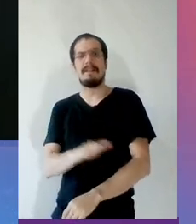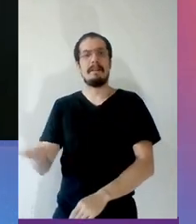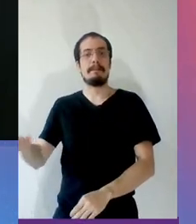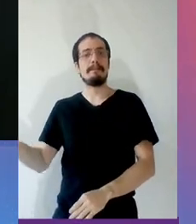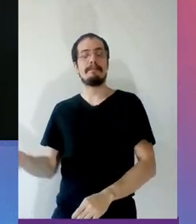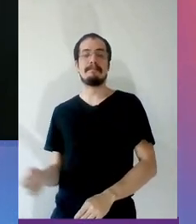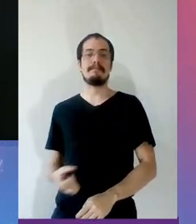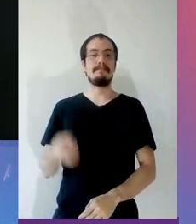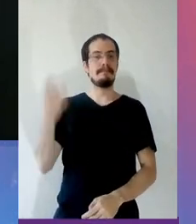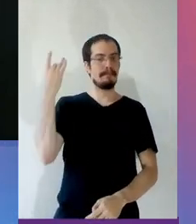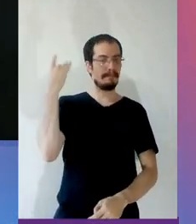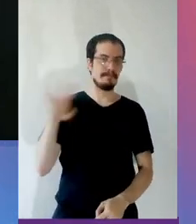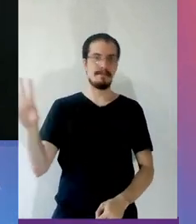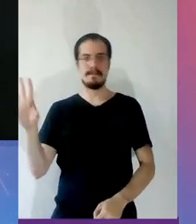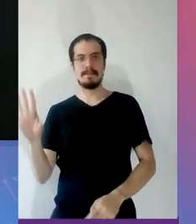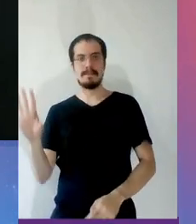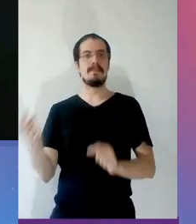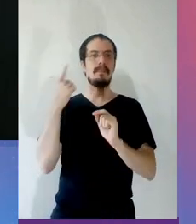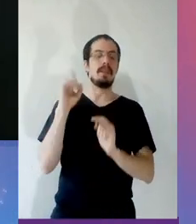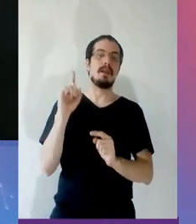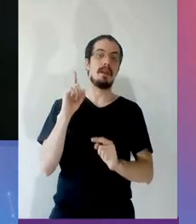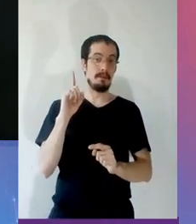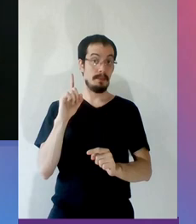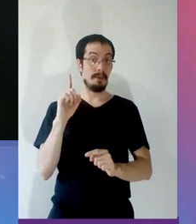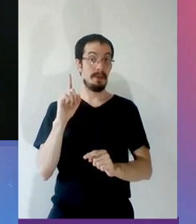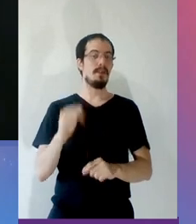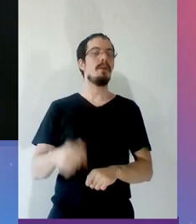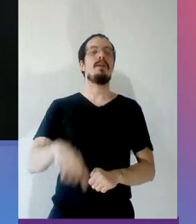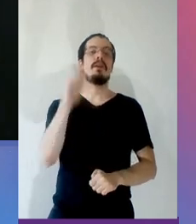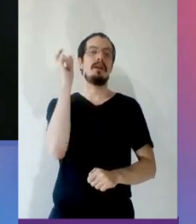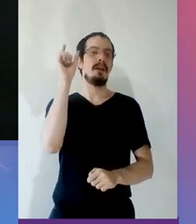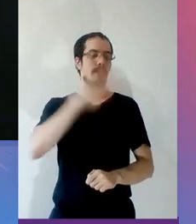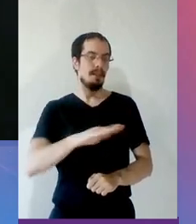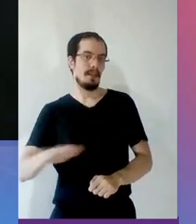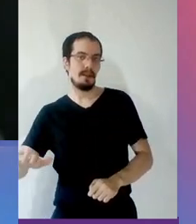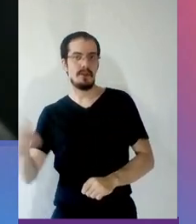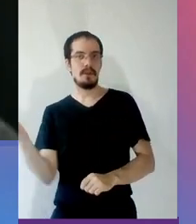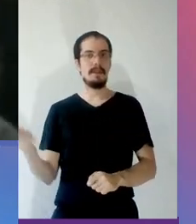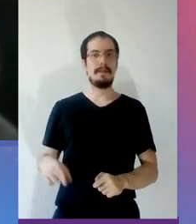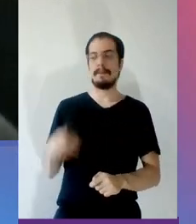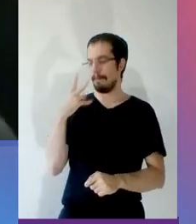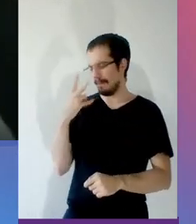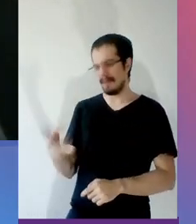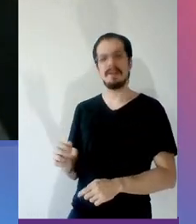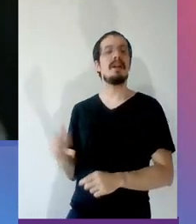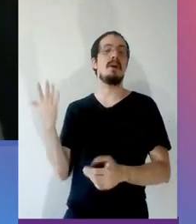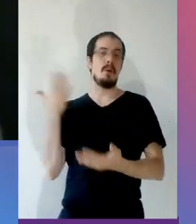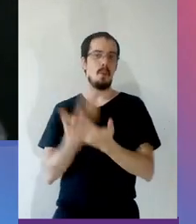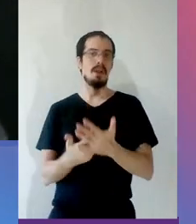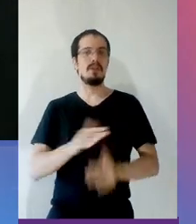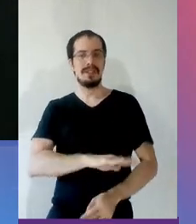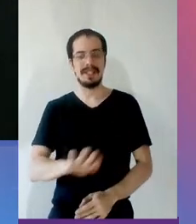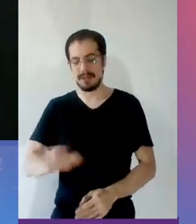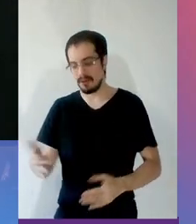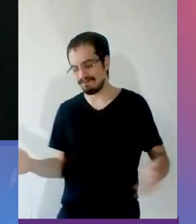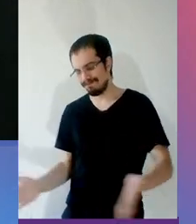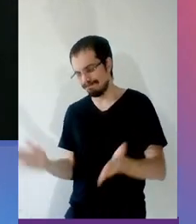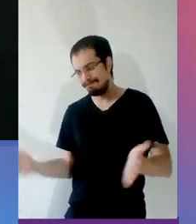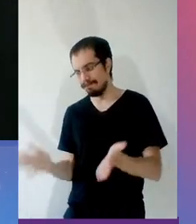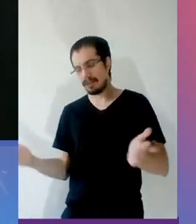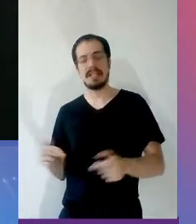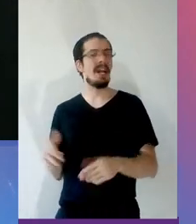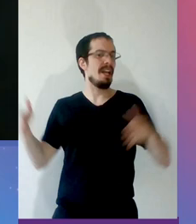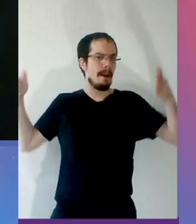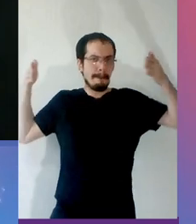foco en el desarrollo integral de los seres humanos, ¿no es cierto? Que parte en la infancia y en la primera infancia, sobre